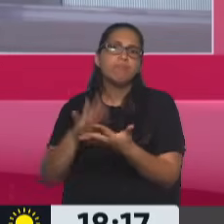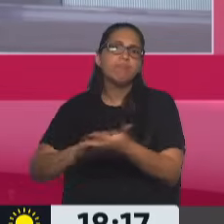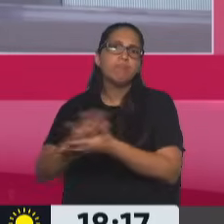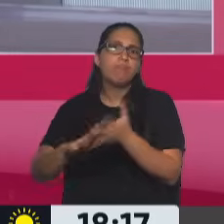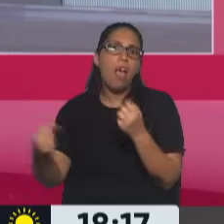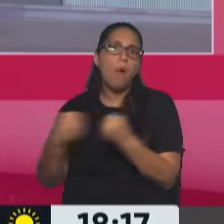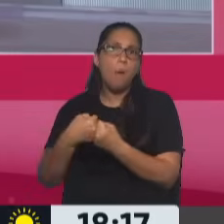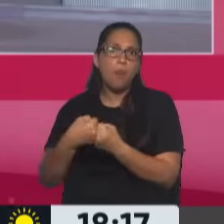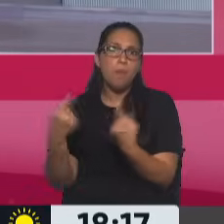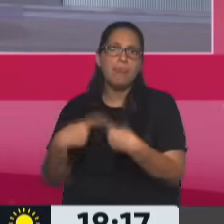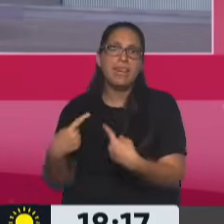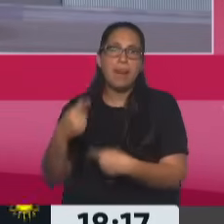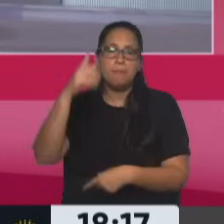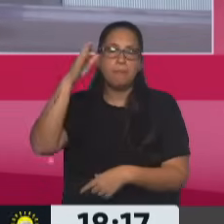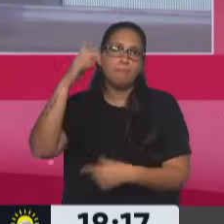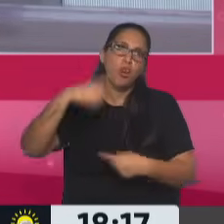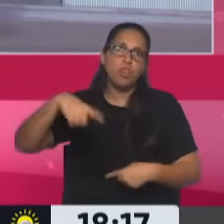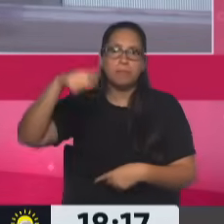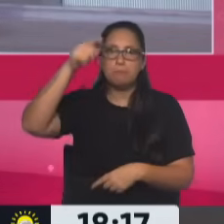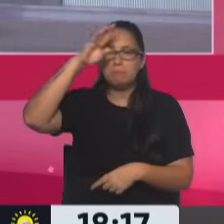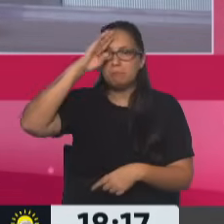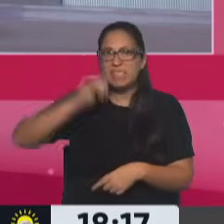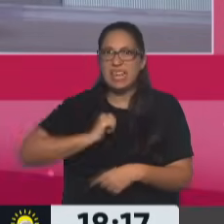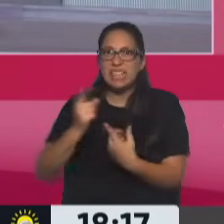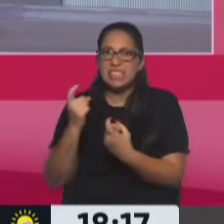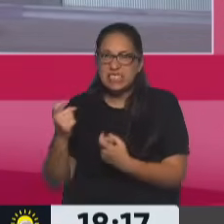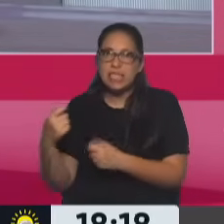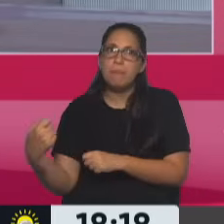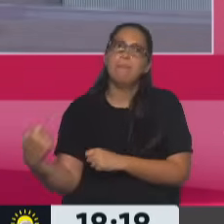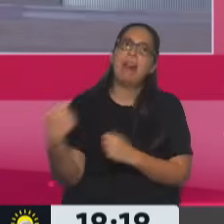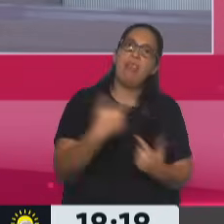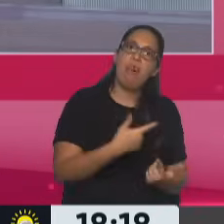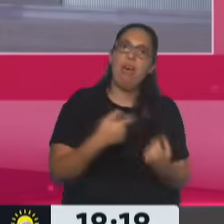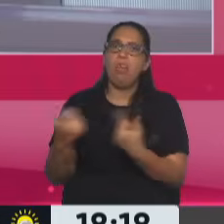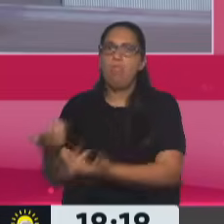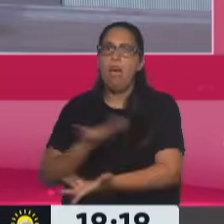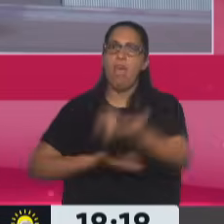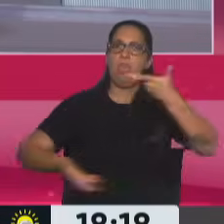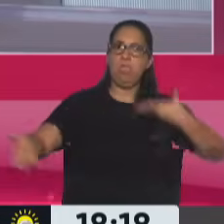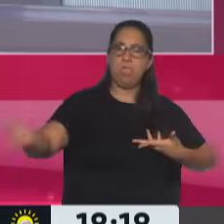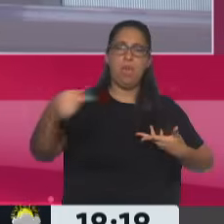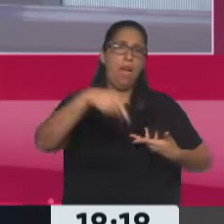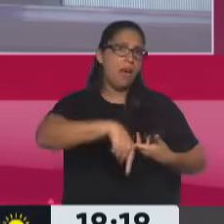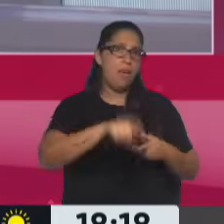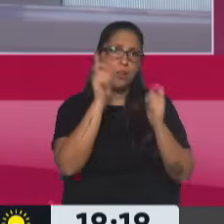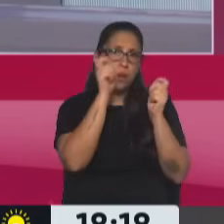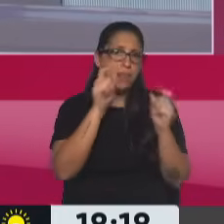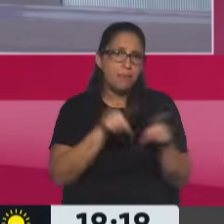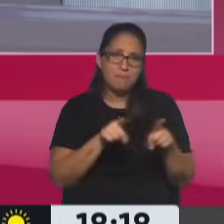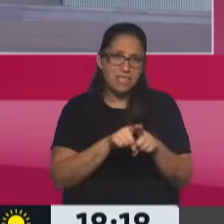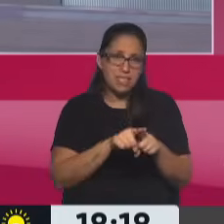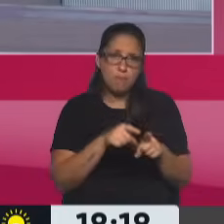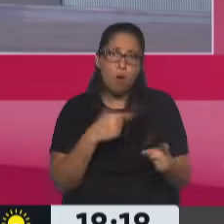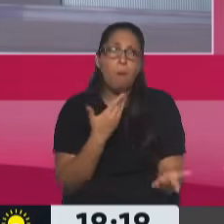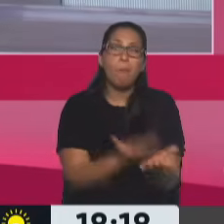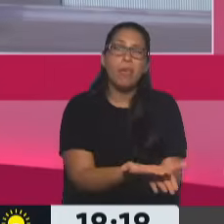material militar que Estados Unidos tenía y que tenía que entregarle a Ucrania. En este caso va a haber algo similar. Posiblemente